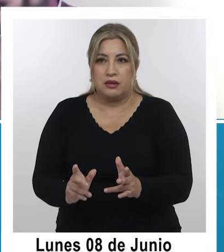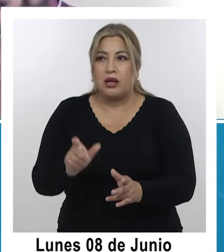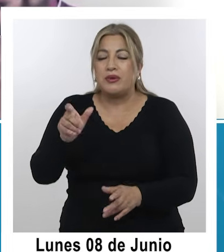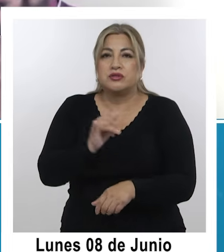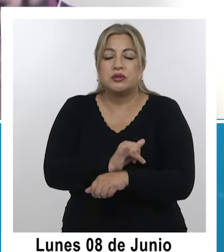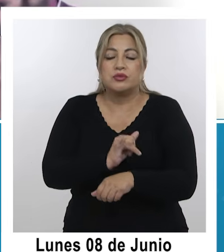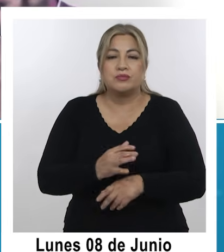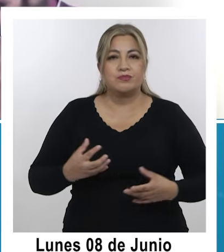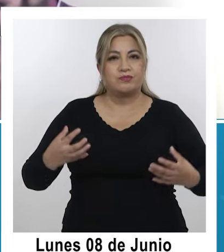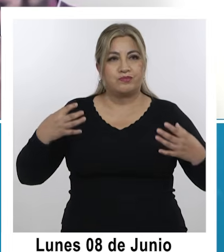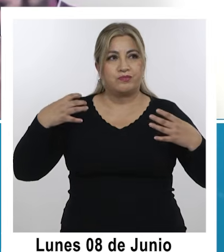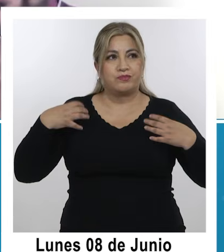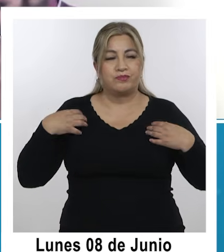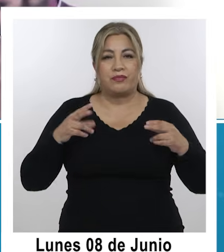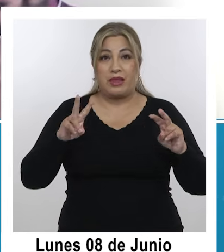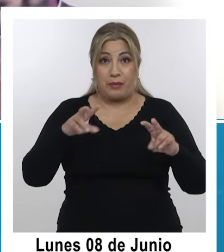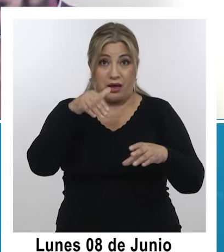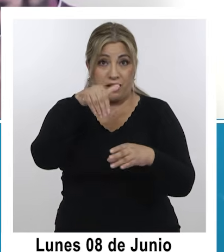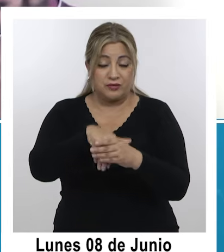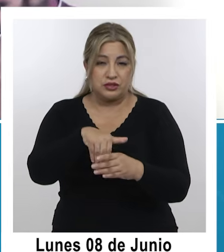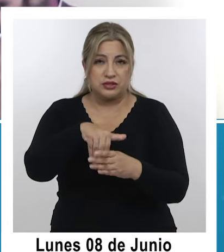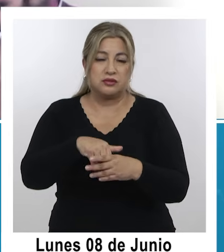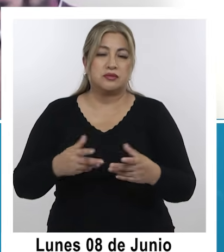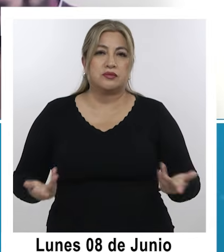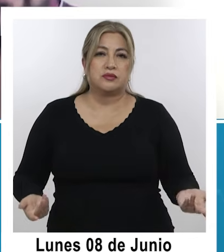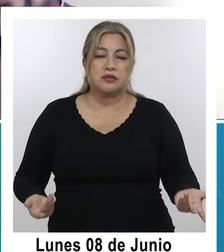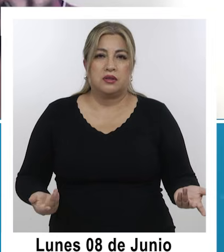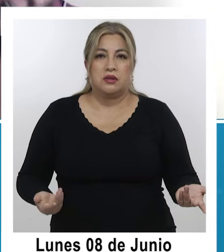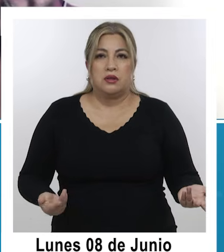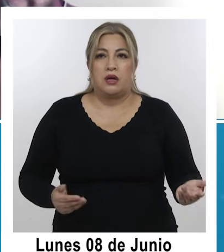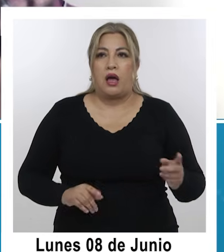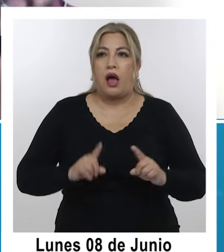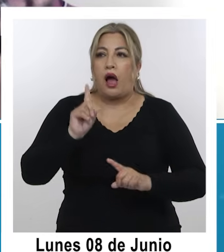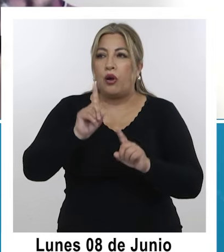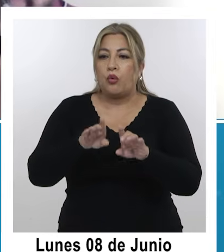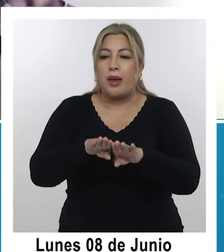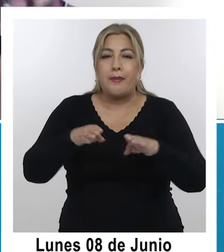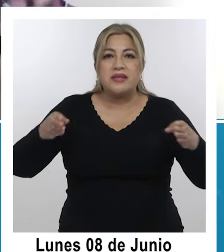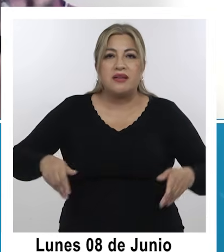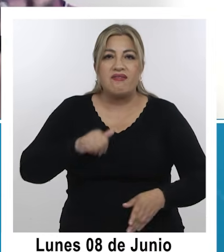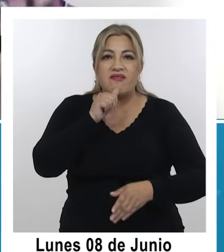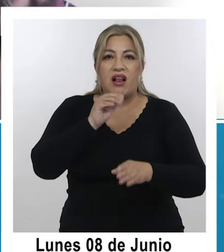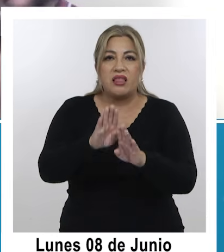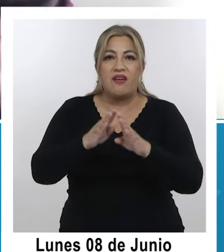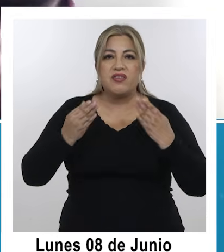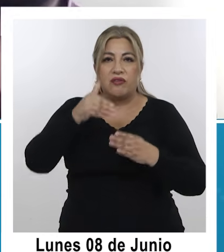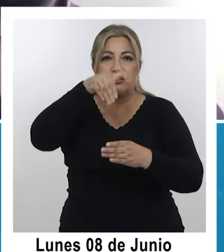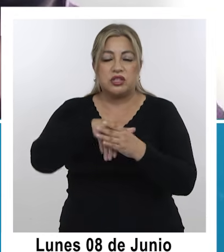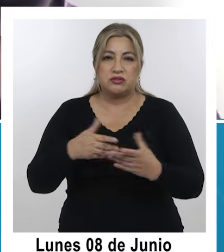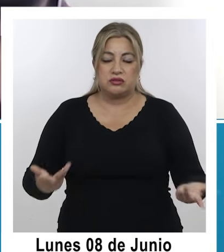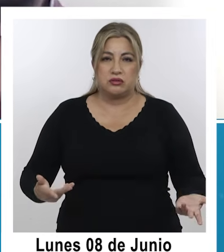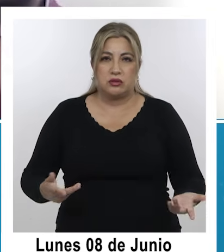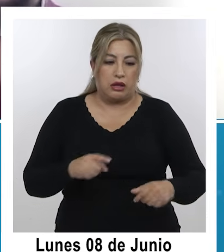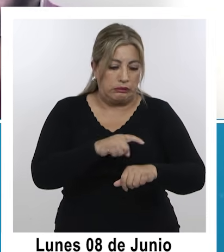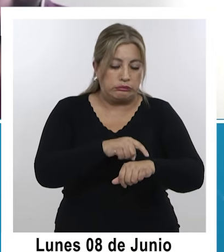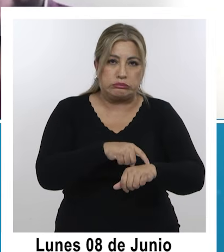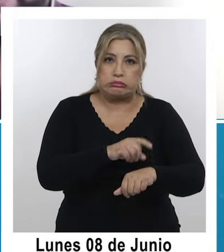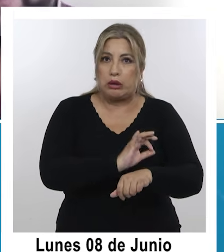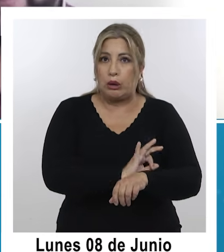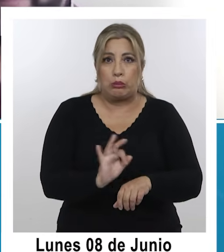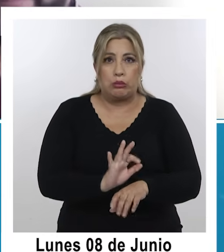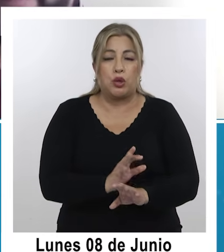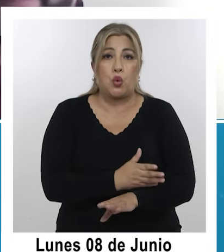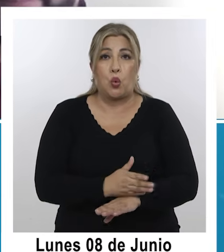encargada de llevar este proceso electoral, porque muchas mesas no se abrieron, simplemente ni a la hora ni nunca se